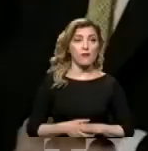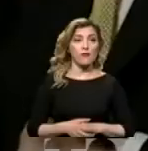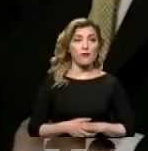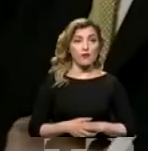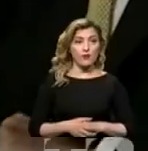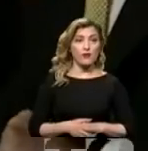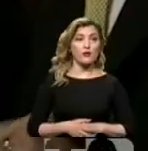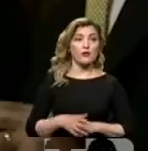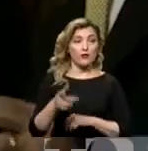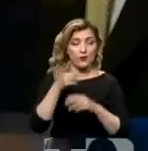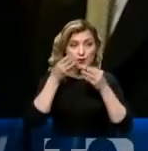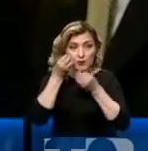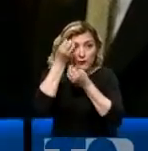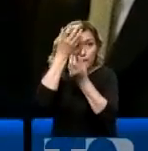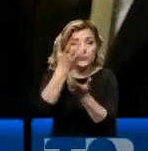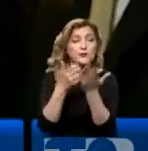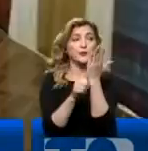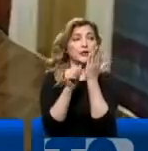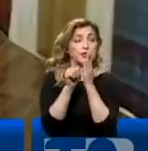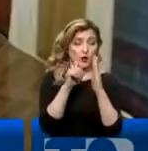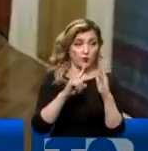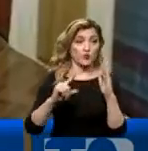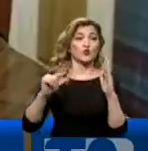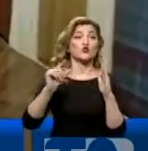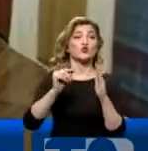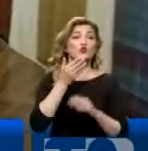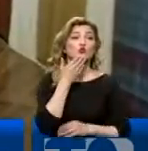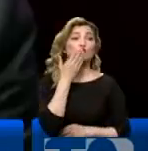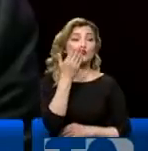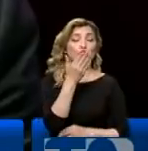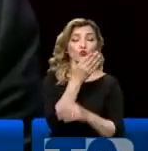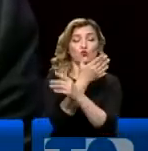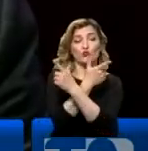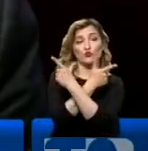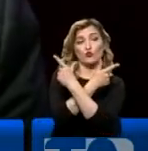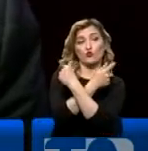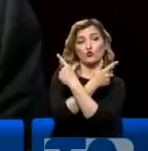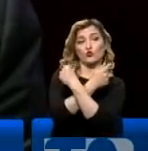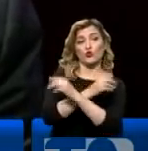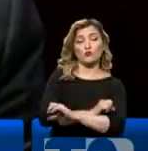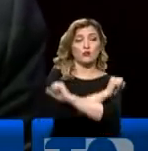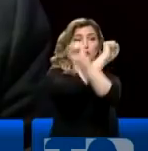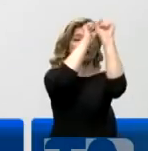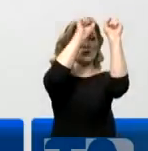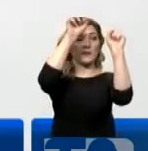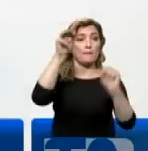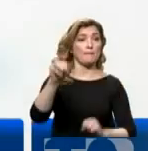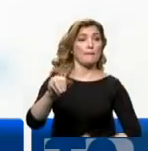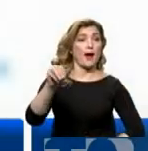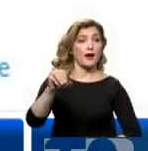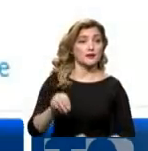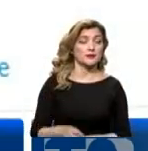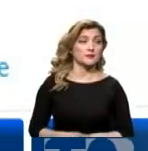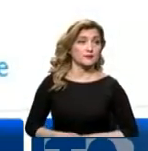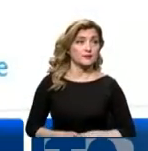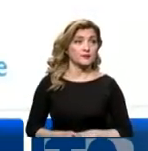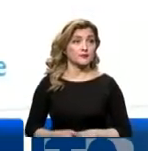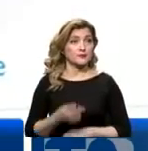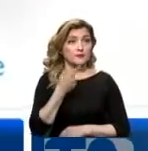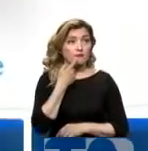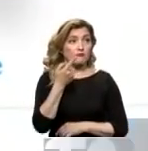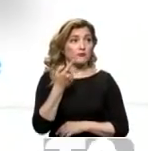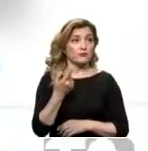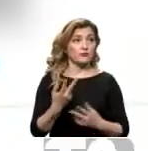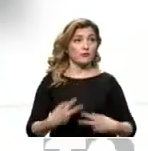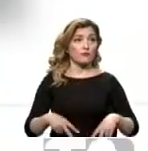El anuncio lo hizo el ministro de Finanzas a través de su cuenta de Twitter la mañana de este martes. Aún no se conoce el monto